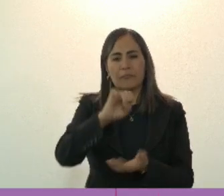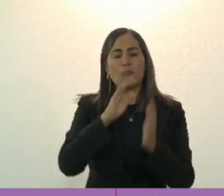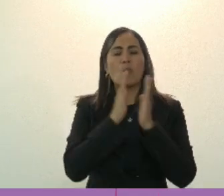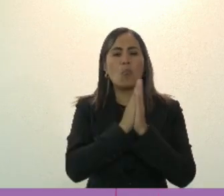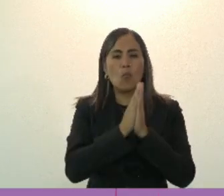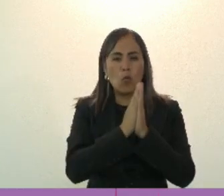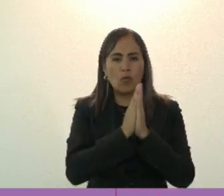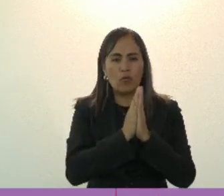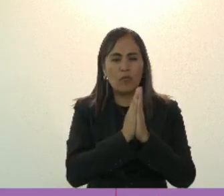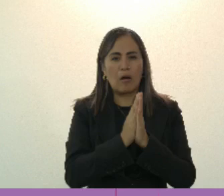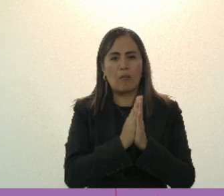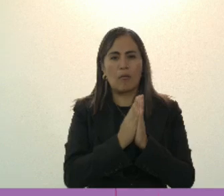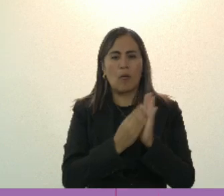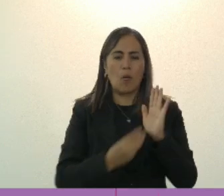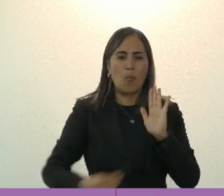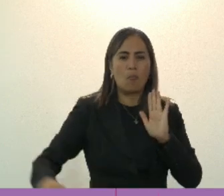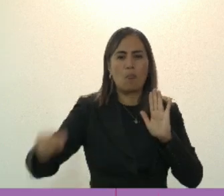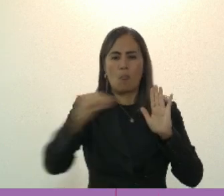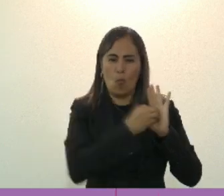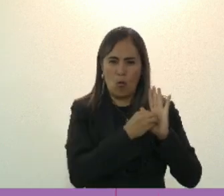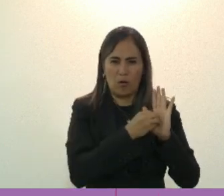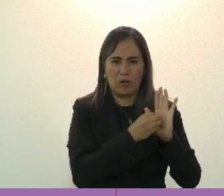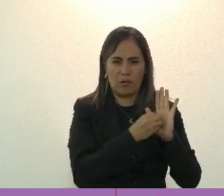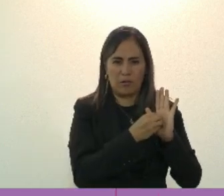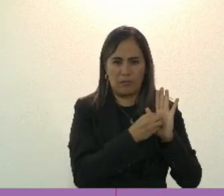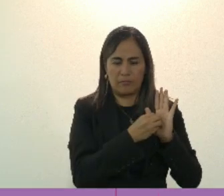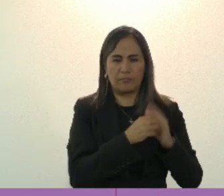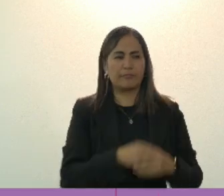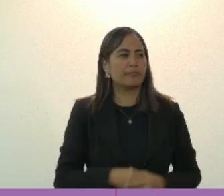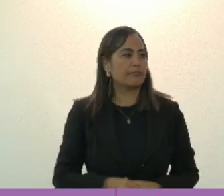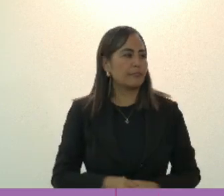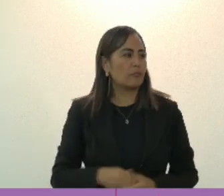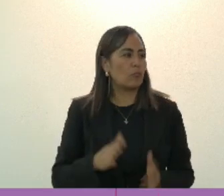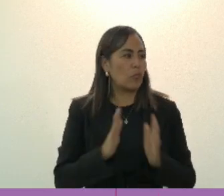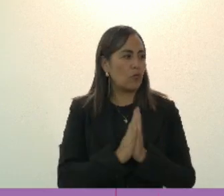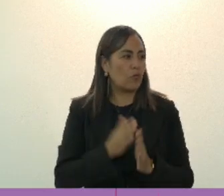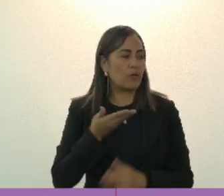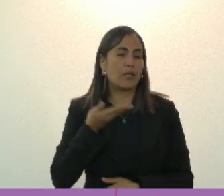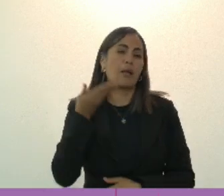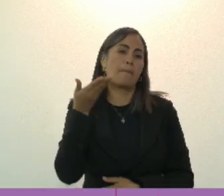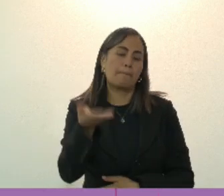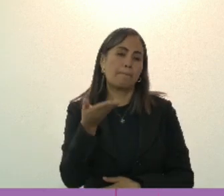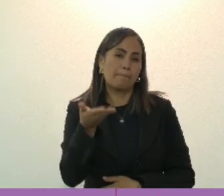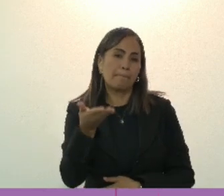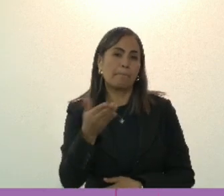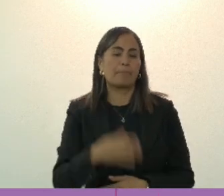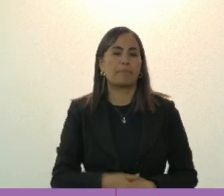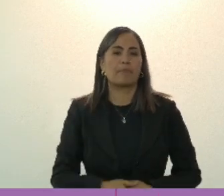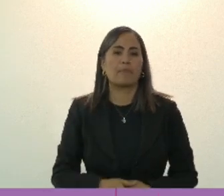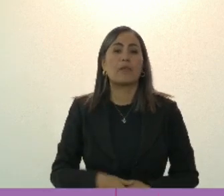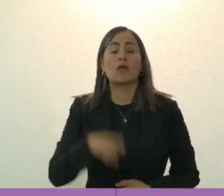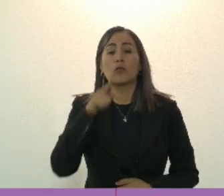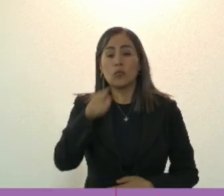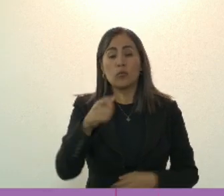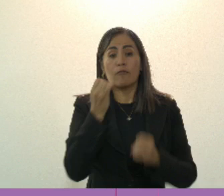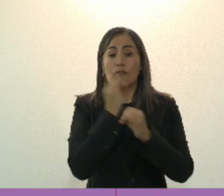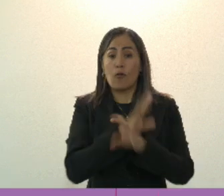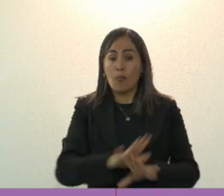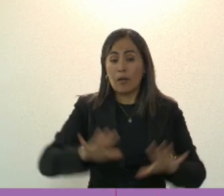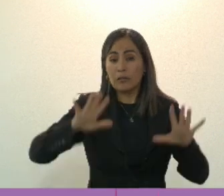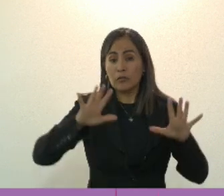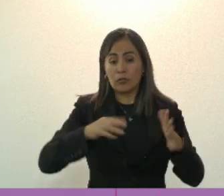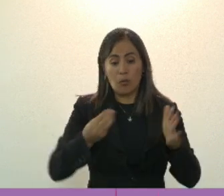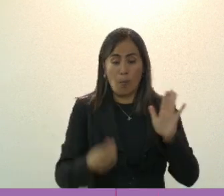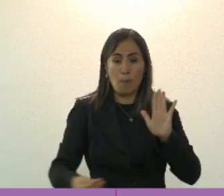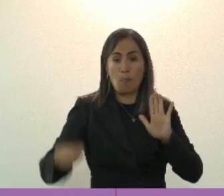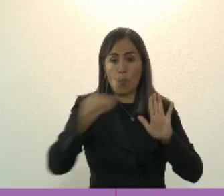coloquen en el propio CERC, incluso te lo pide, que tú en lo que coloques los datos, especialmente